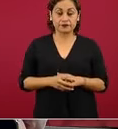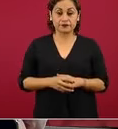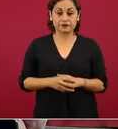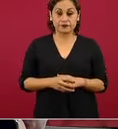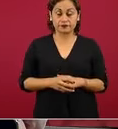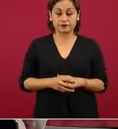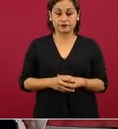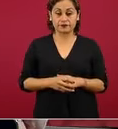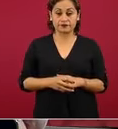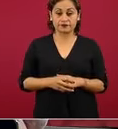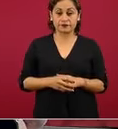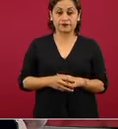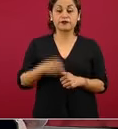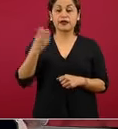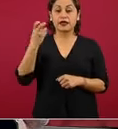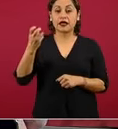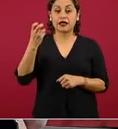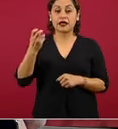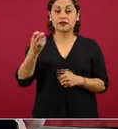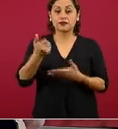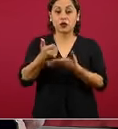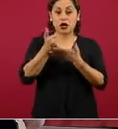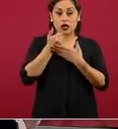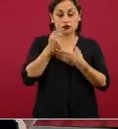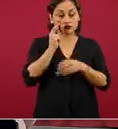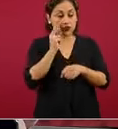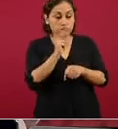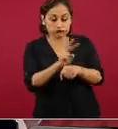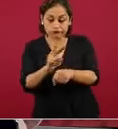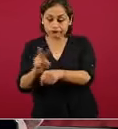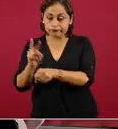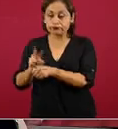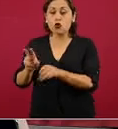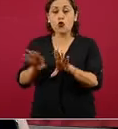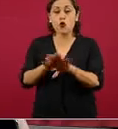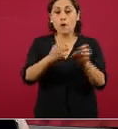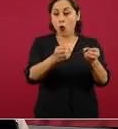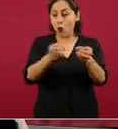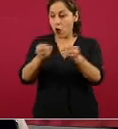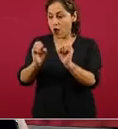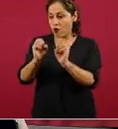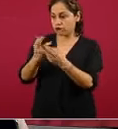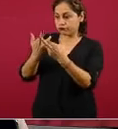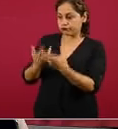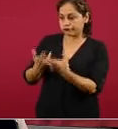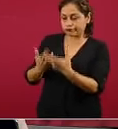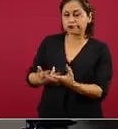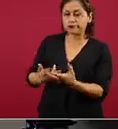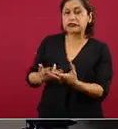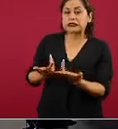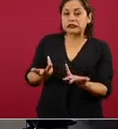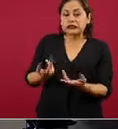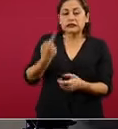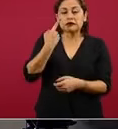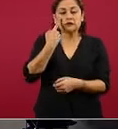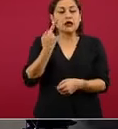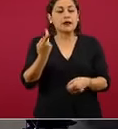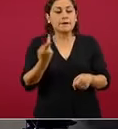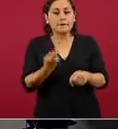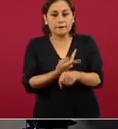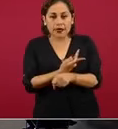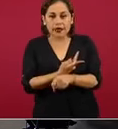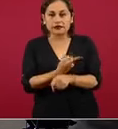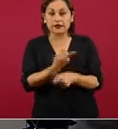la forma en donde también medimos la ocupación es de acuerdo a saber cuántos pacientes actualmente están ocupando una cama